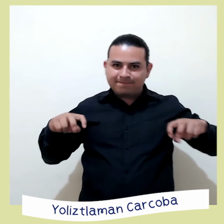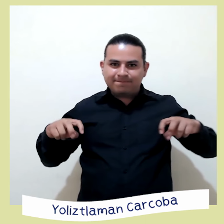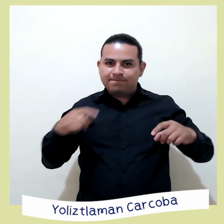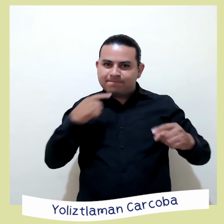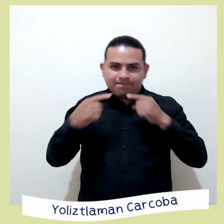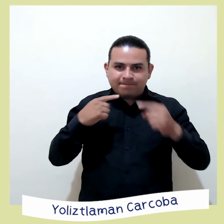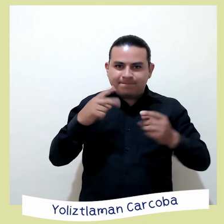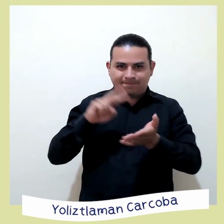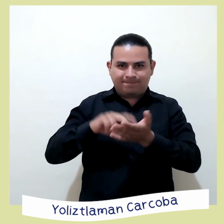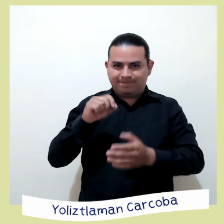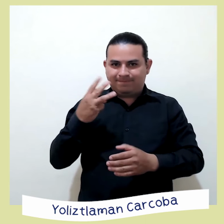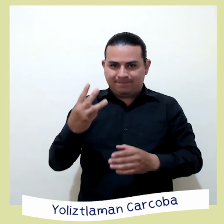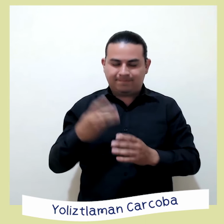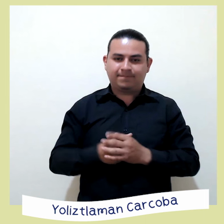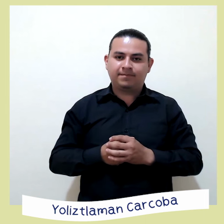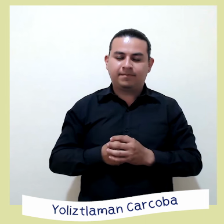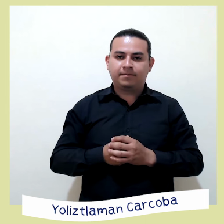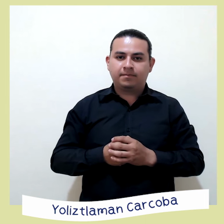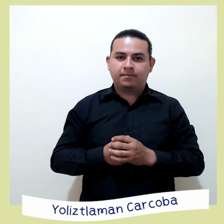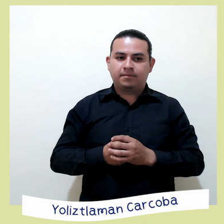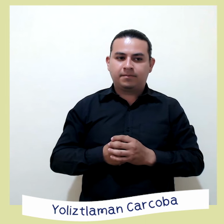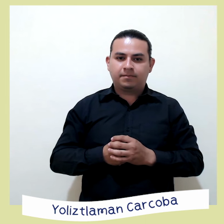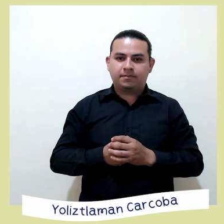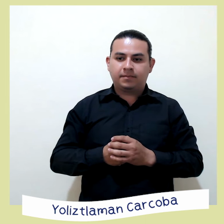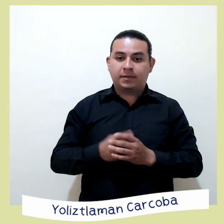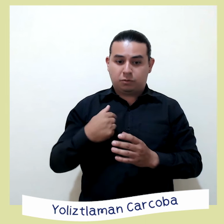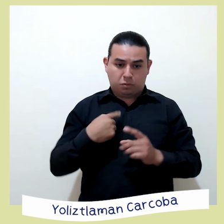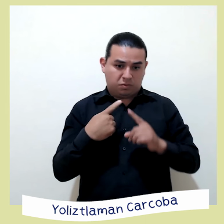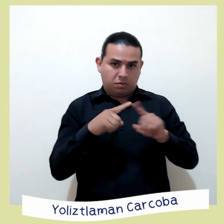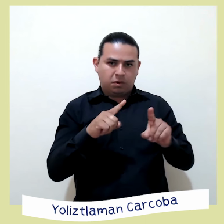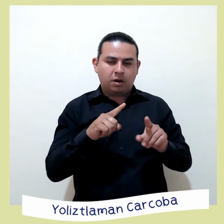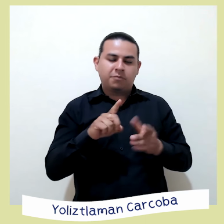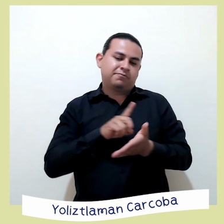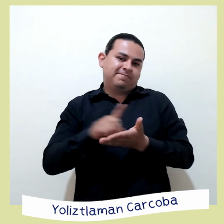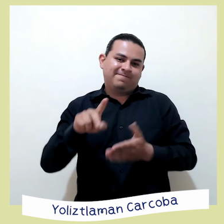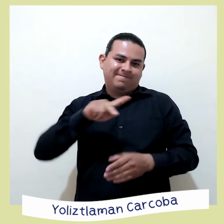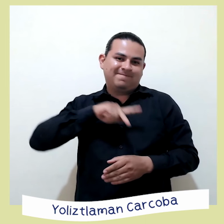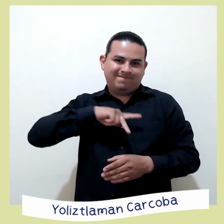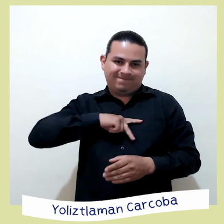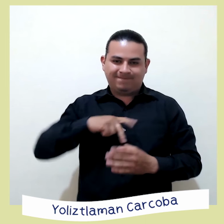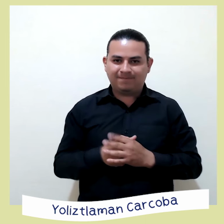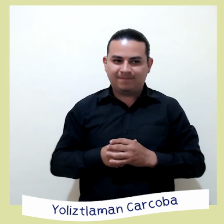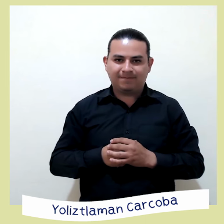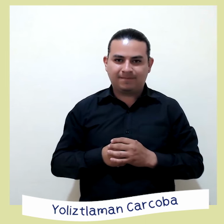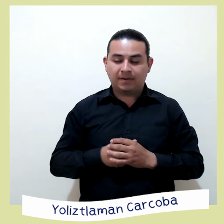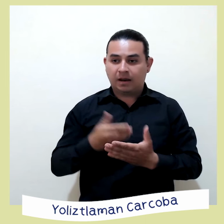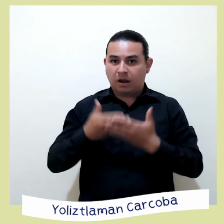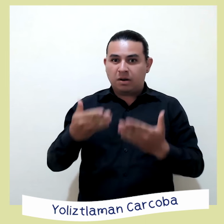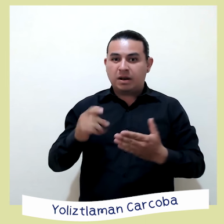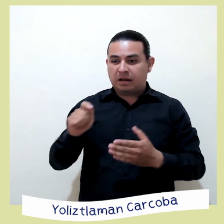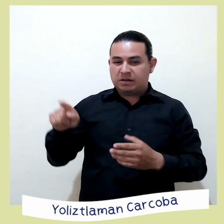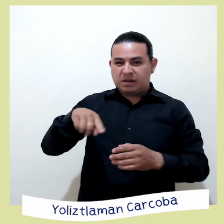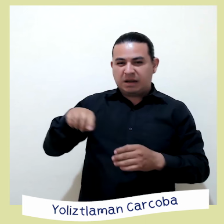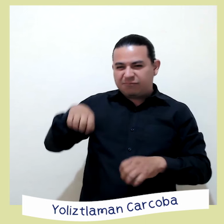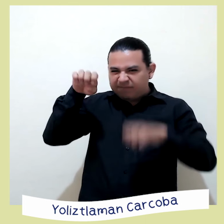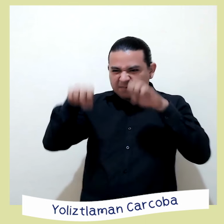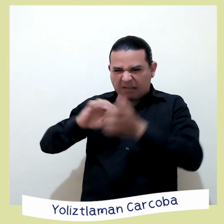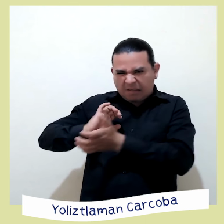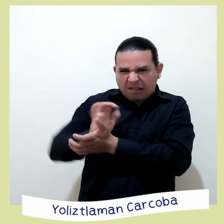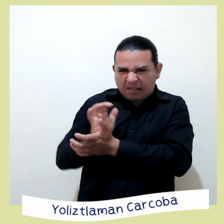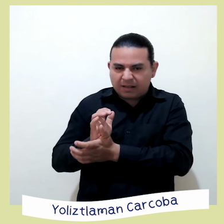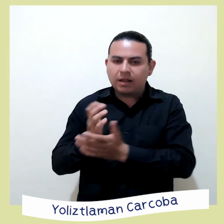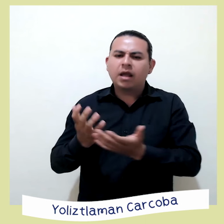a nombre del Consejo Nacional para Prevenir la Discriminación, le damos la más cordial bienvenida al ciclo de